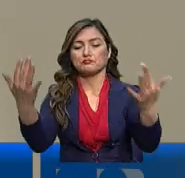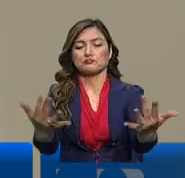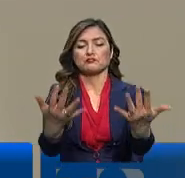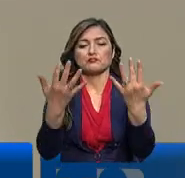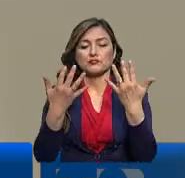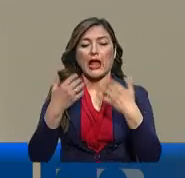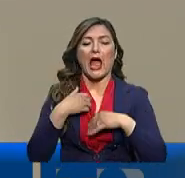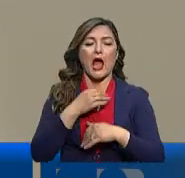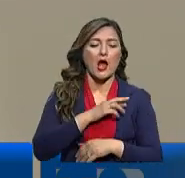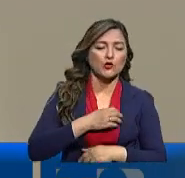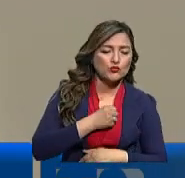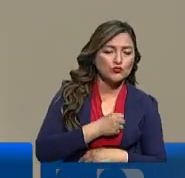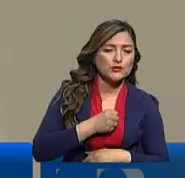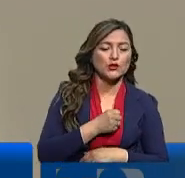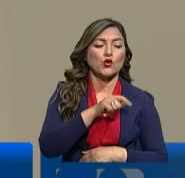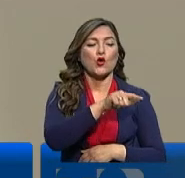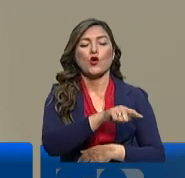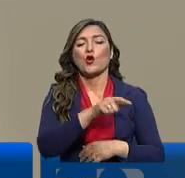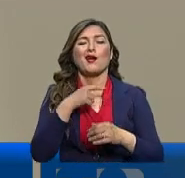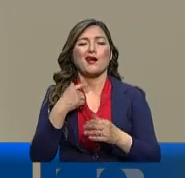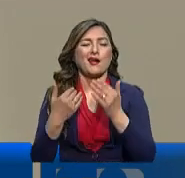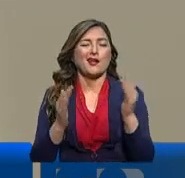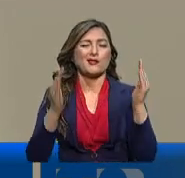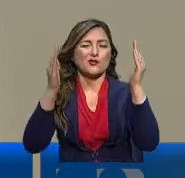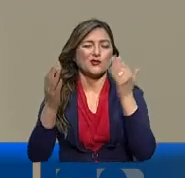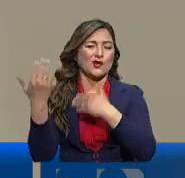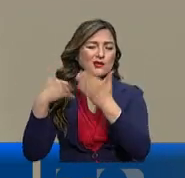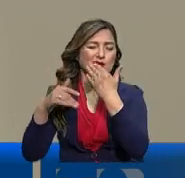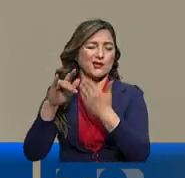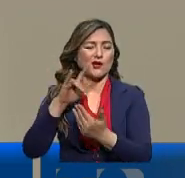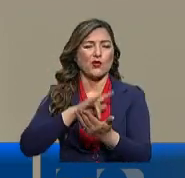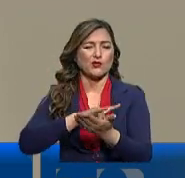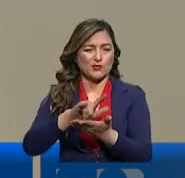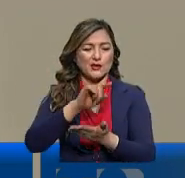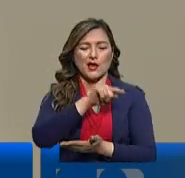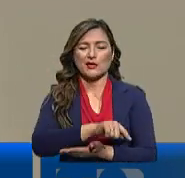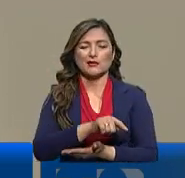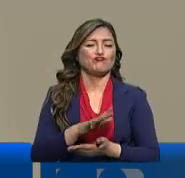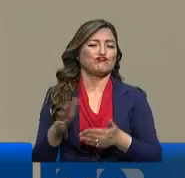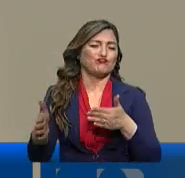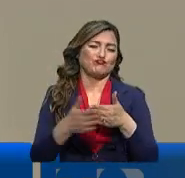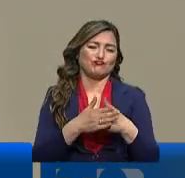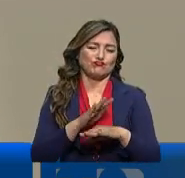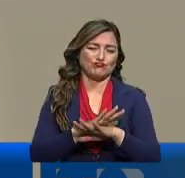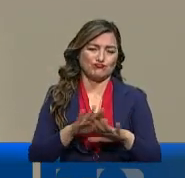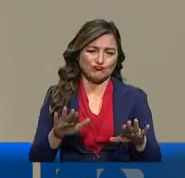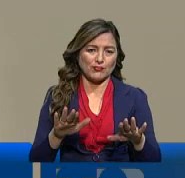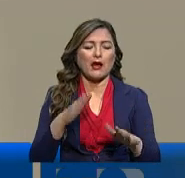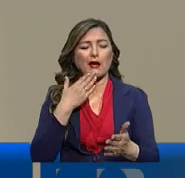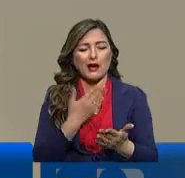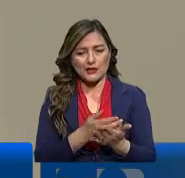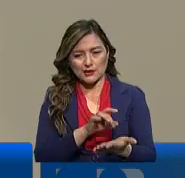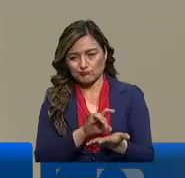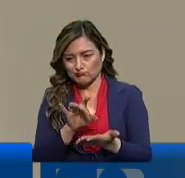no hay, se cierra el Bicentenario, no hay plazas. Gracias, eso fue lo único que nos han dicho. Hasta ahora no nos han